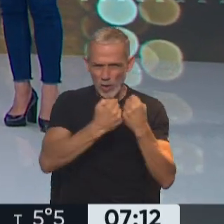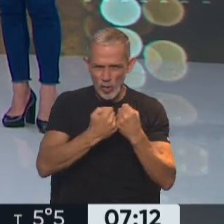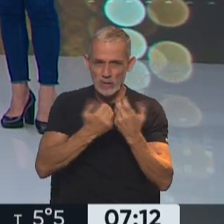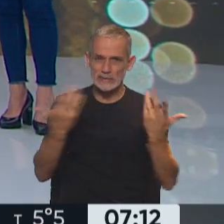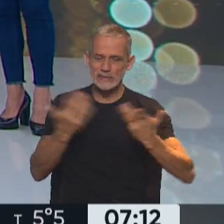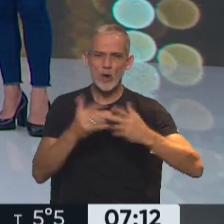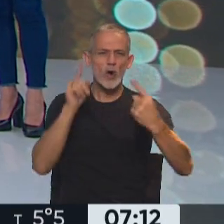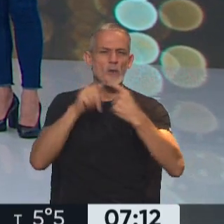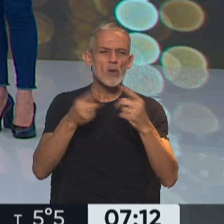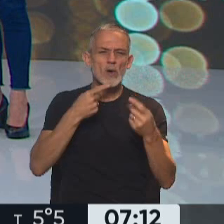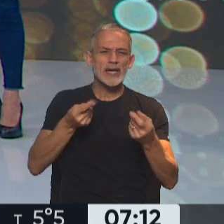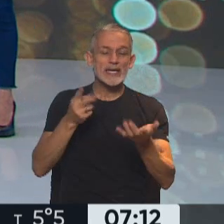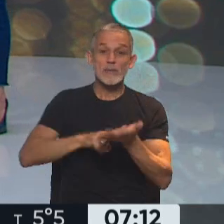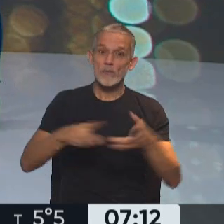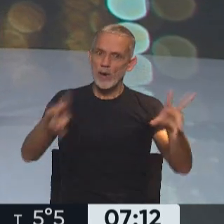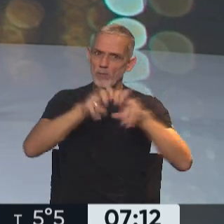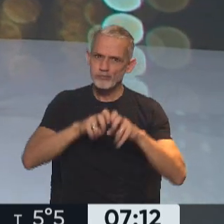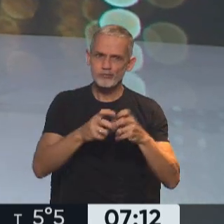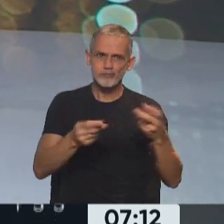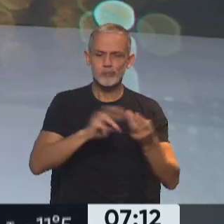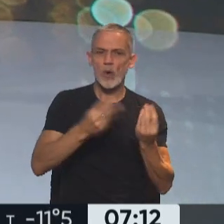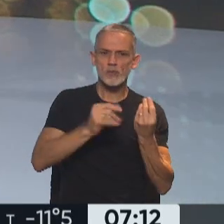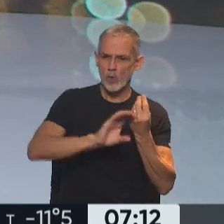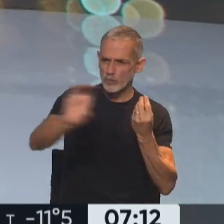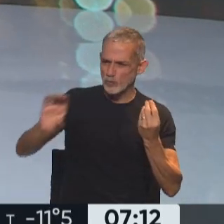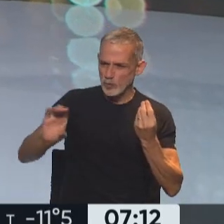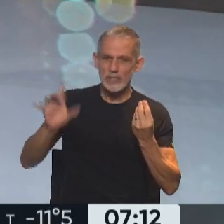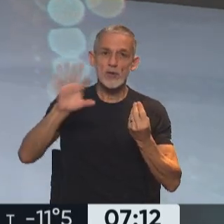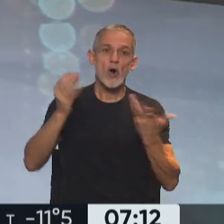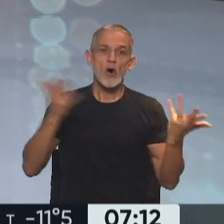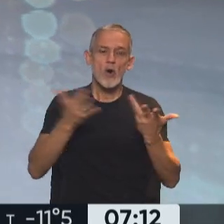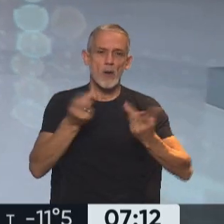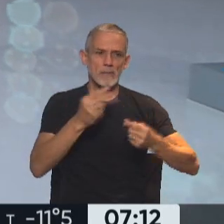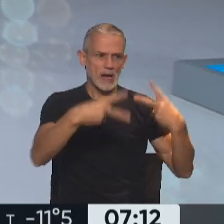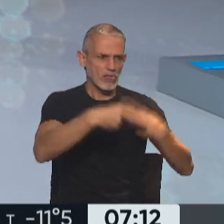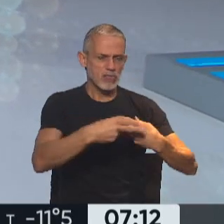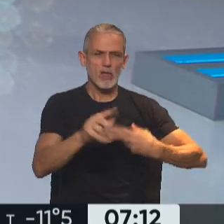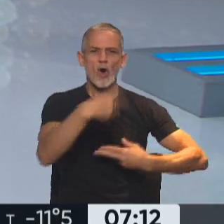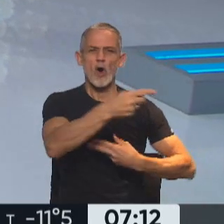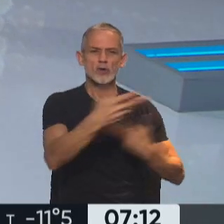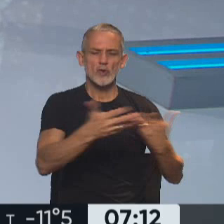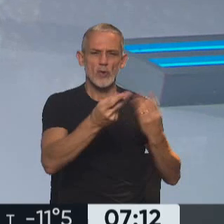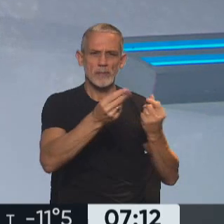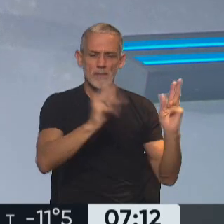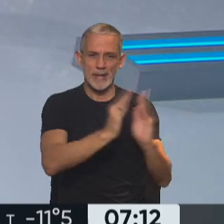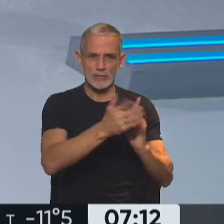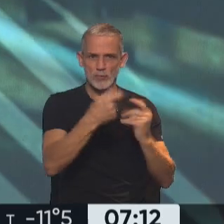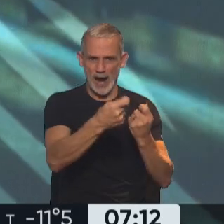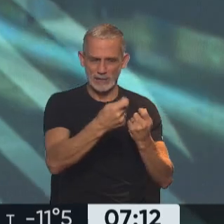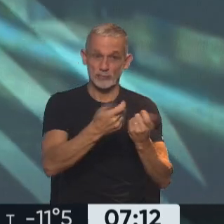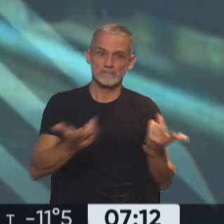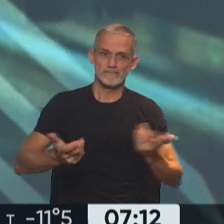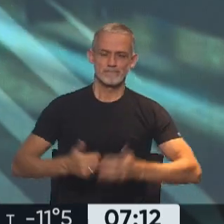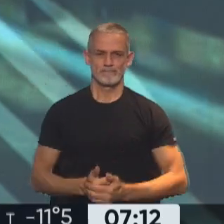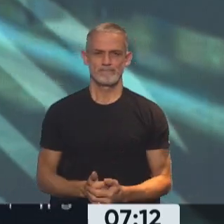la meta fiscal, que es la que tiene que ver con materia de subsidios, o recortar por otro lado. Claro. Pero bueno, sí, lo cierto es